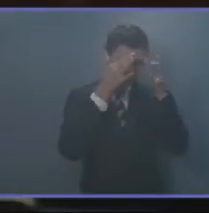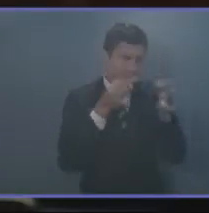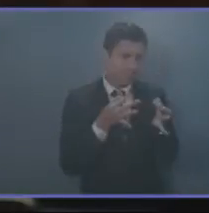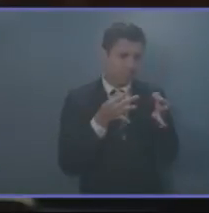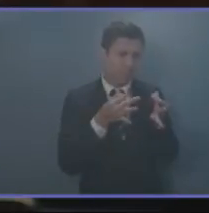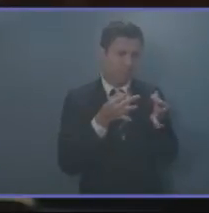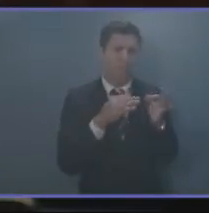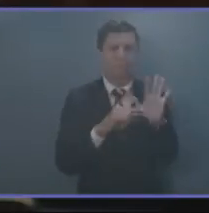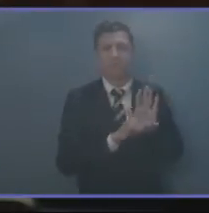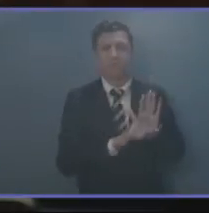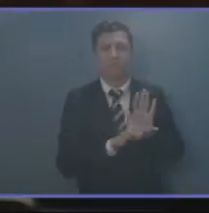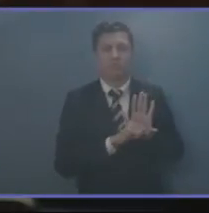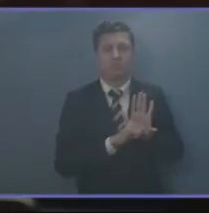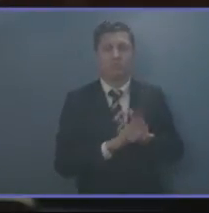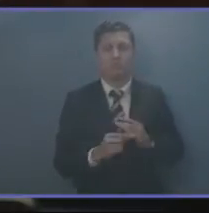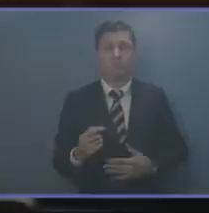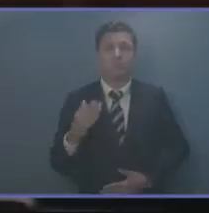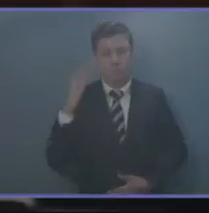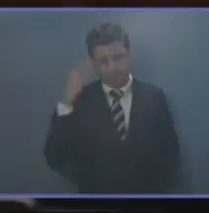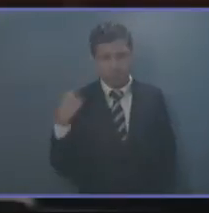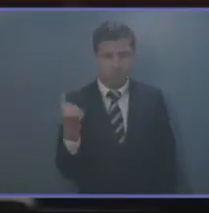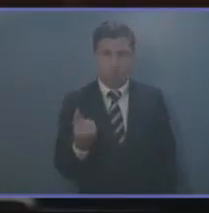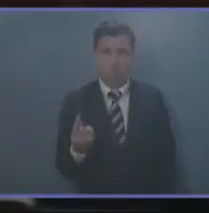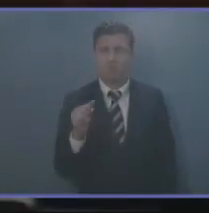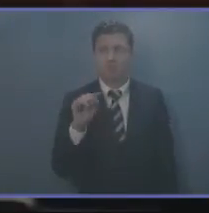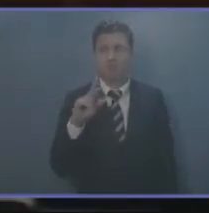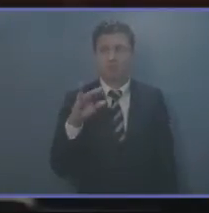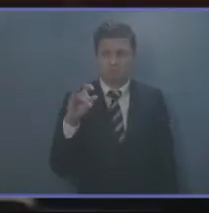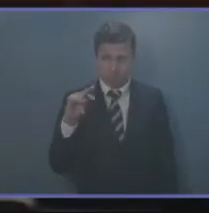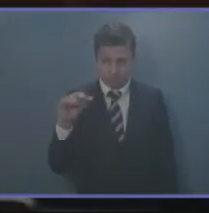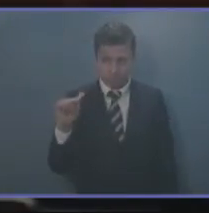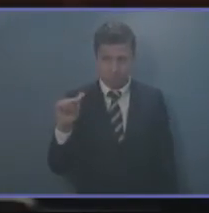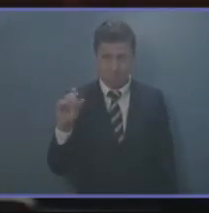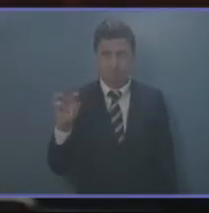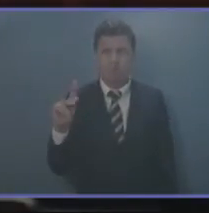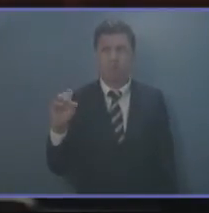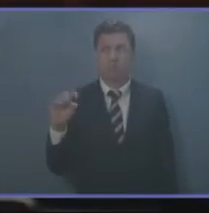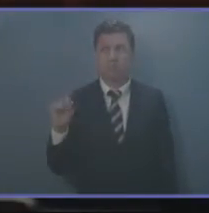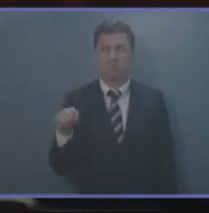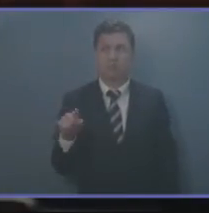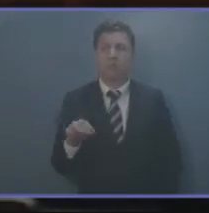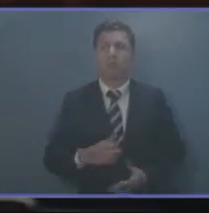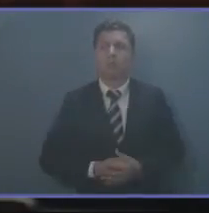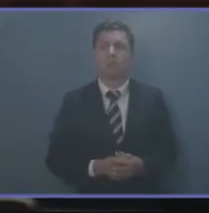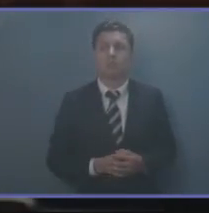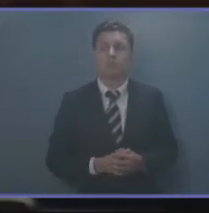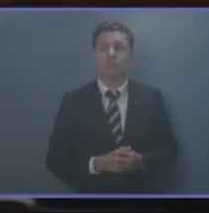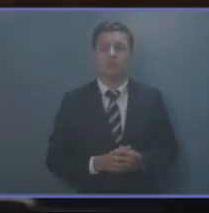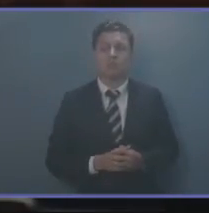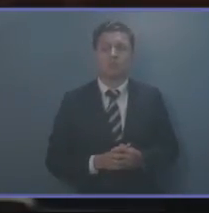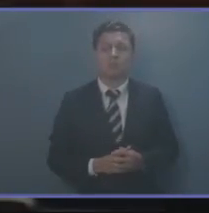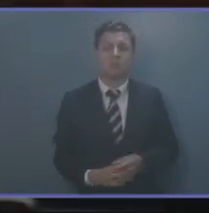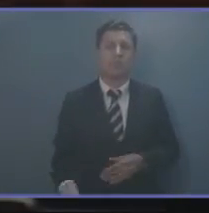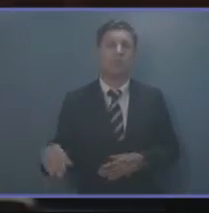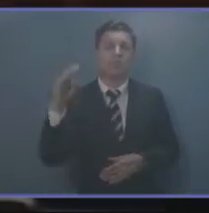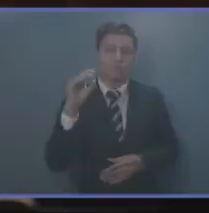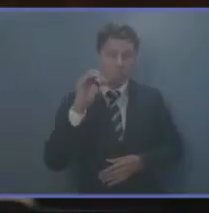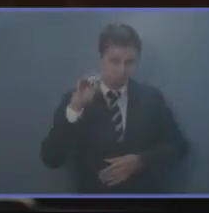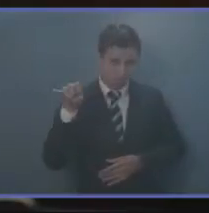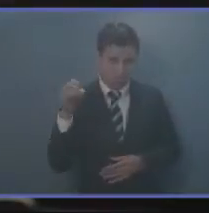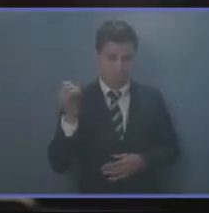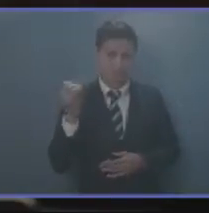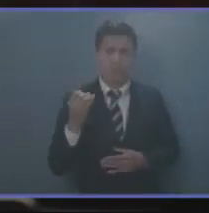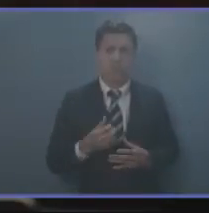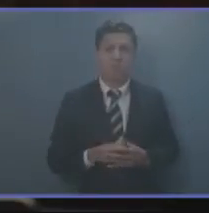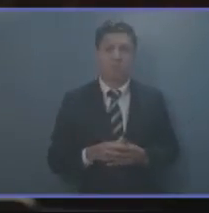Rivera Cortés. Romano III, conclusión. Analizando los argumentos planteados en los informes desfavorables pronunciados por la Corte Suprema de Justicia y por